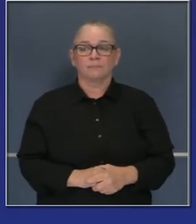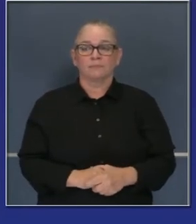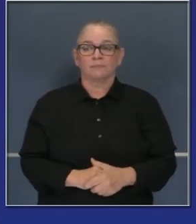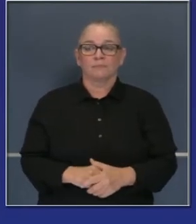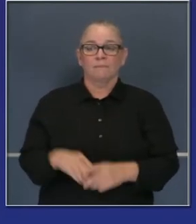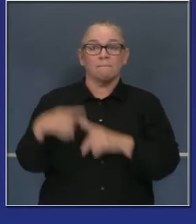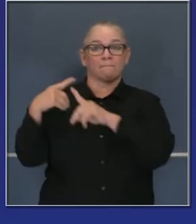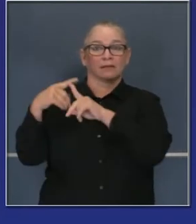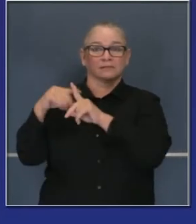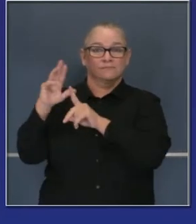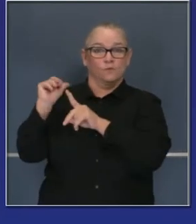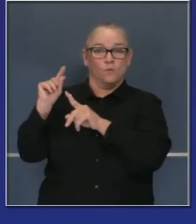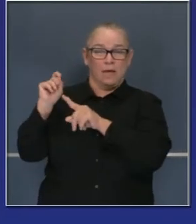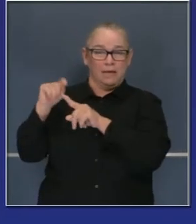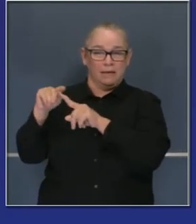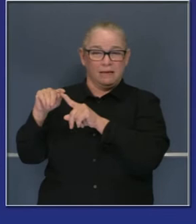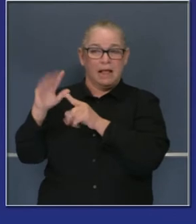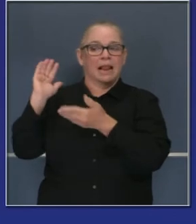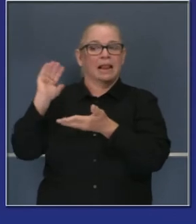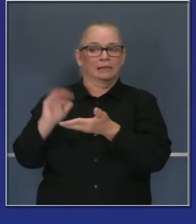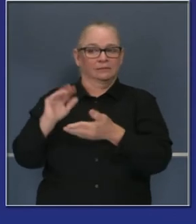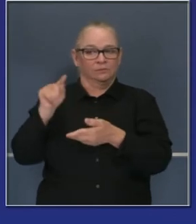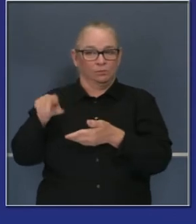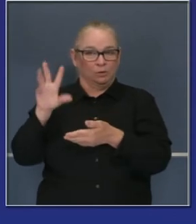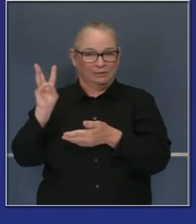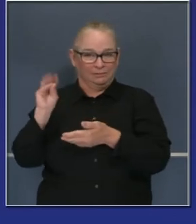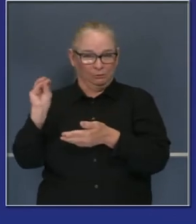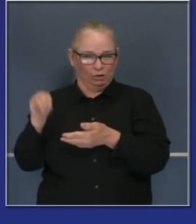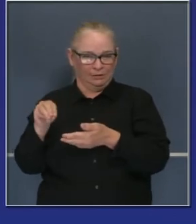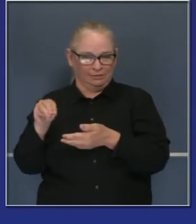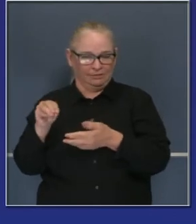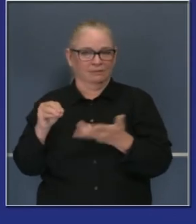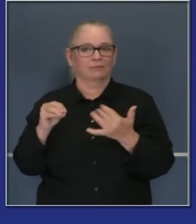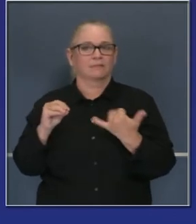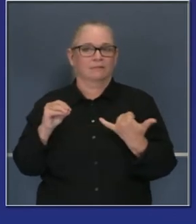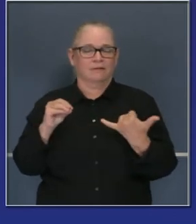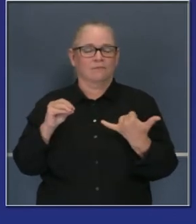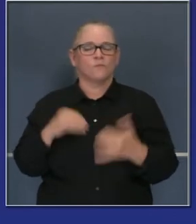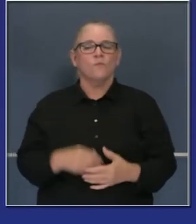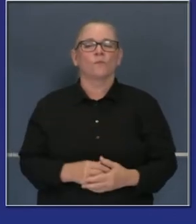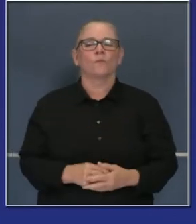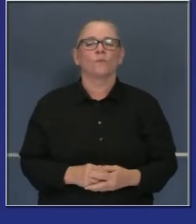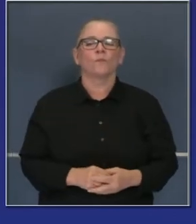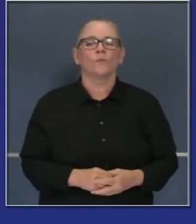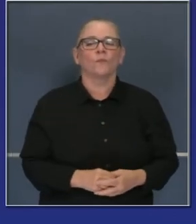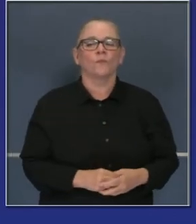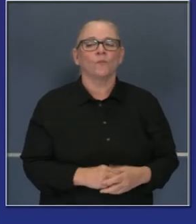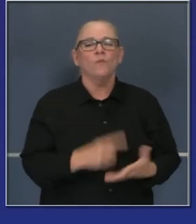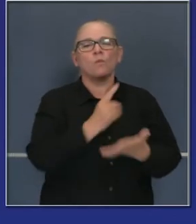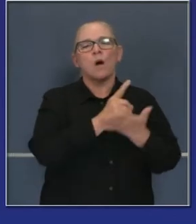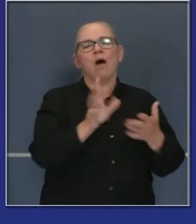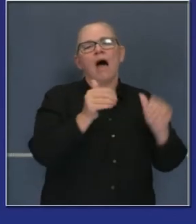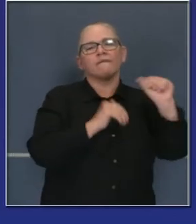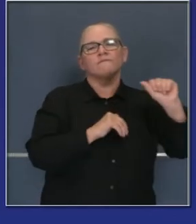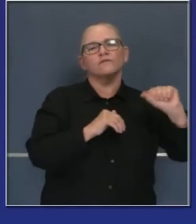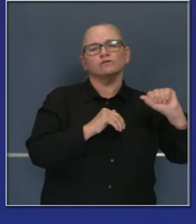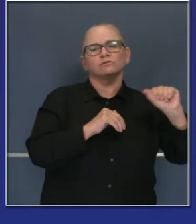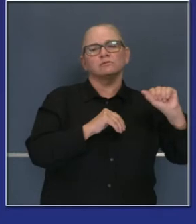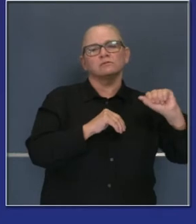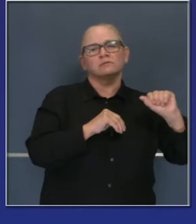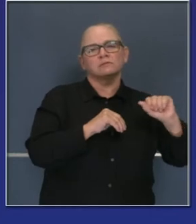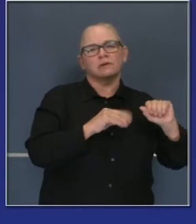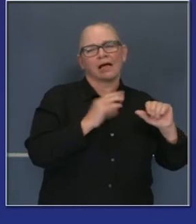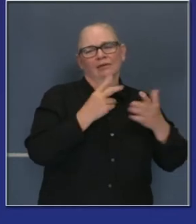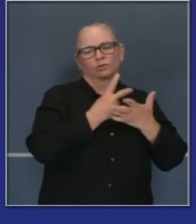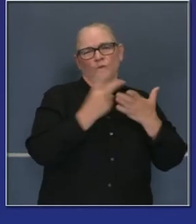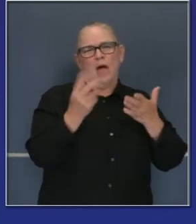positividad en el estado de california ha bajado a 3.6 por ciento a nivel del estado tanto en promedio de siete días como de